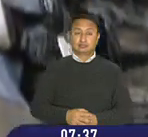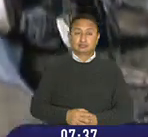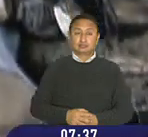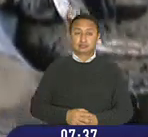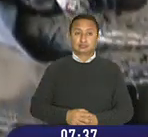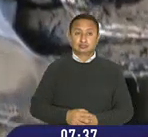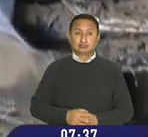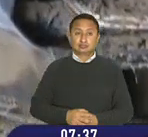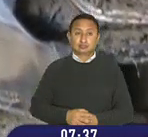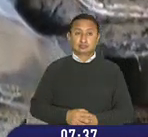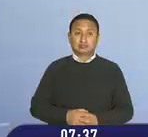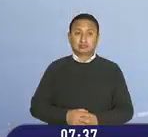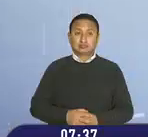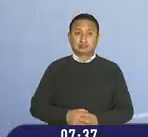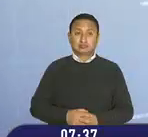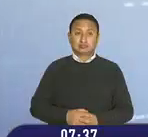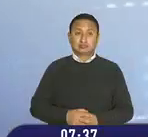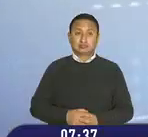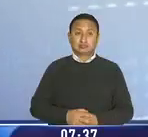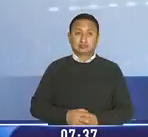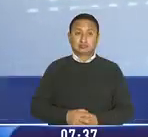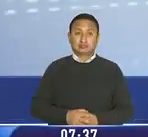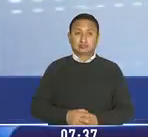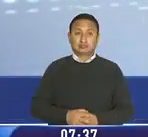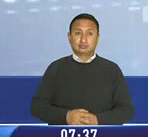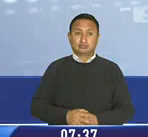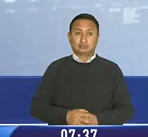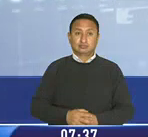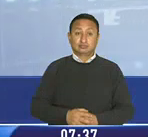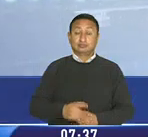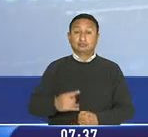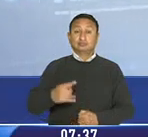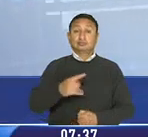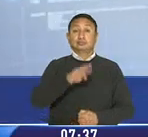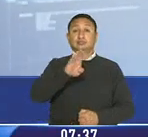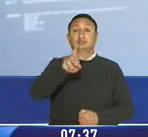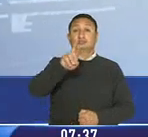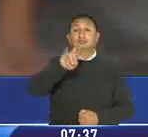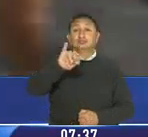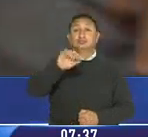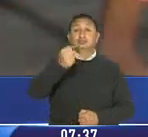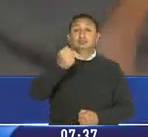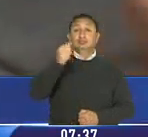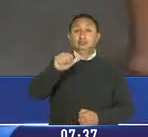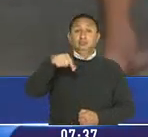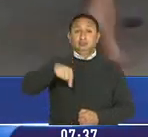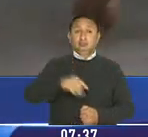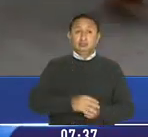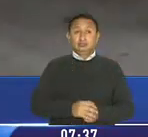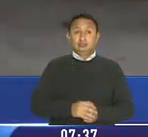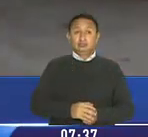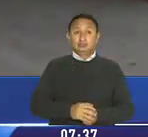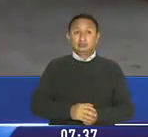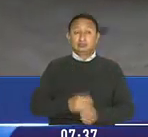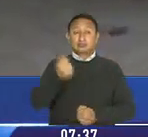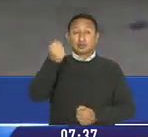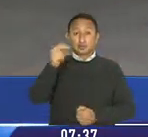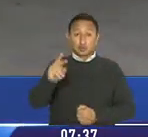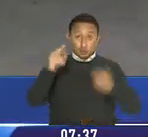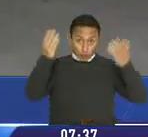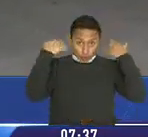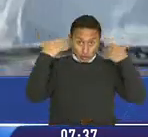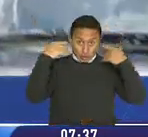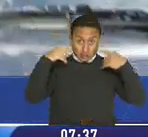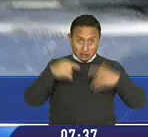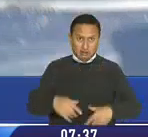La explosión partió la madrugada de los habitantes de Brisas del Salado, Isla Trinitaria, sur de